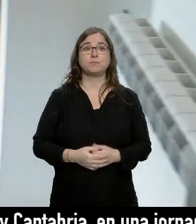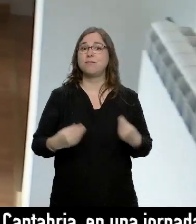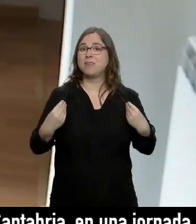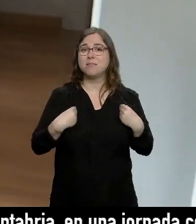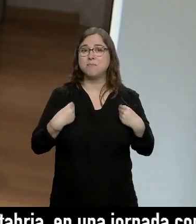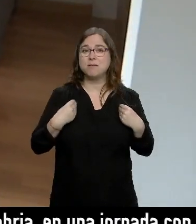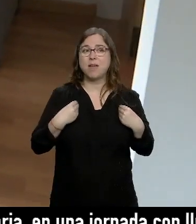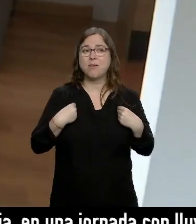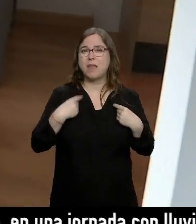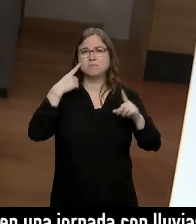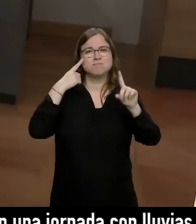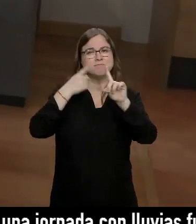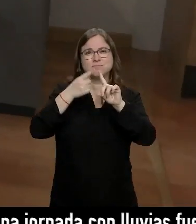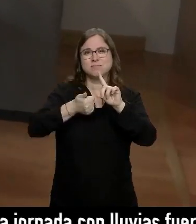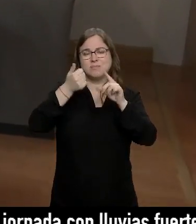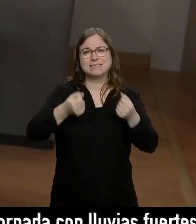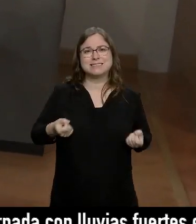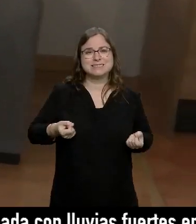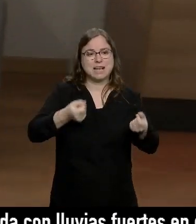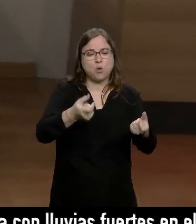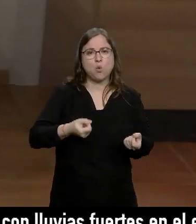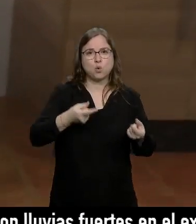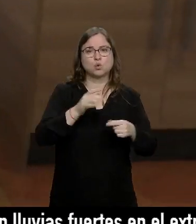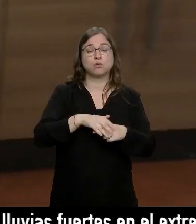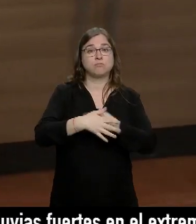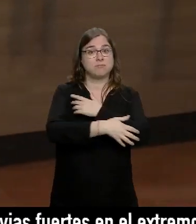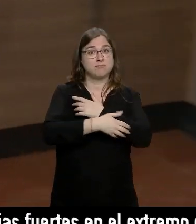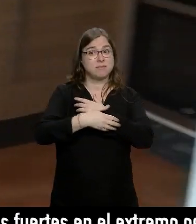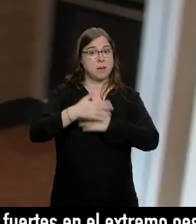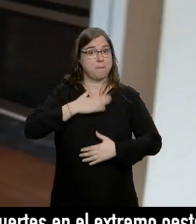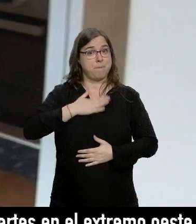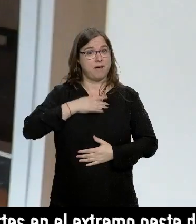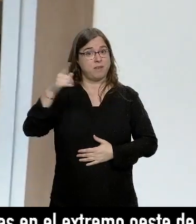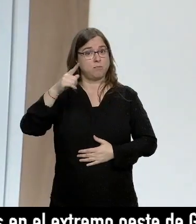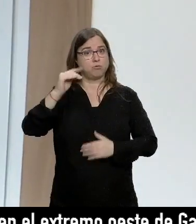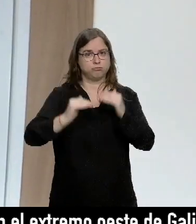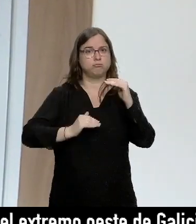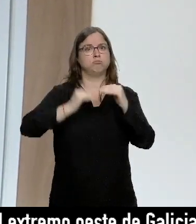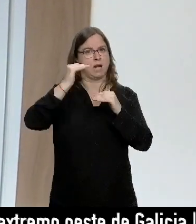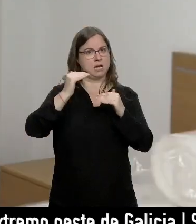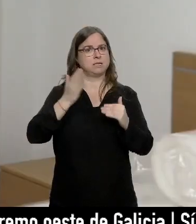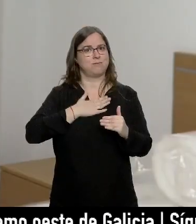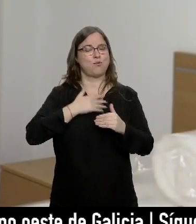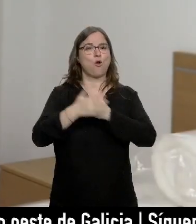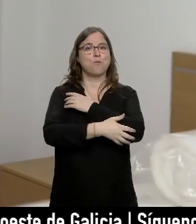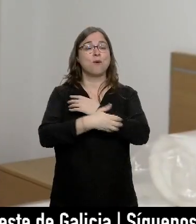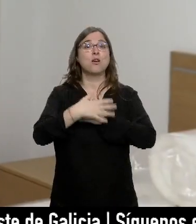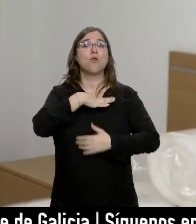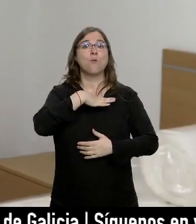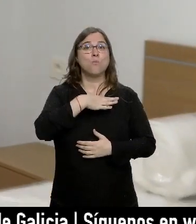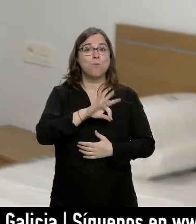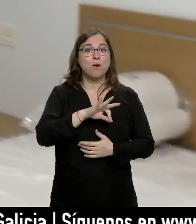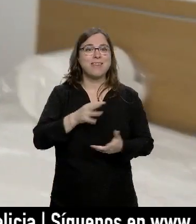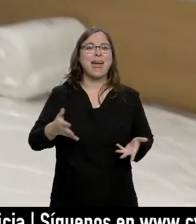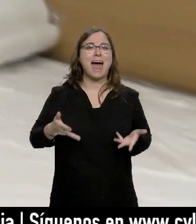uno de los frentes a los que más recursos destina Cáritas. Con esta donación, el patrimonio de la ONG ha crecido en Ponferrada, con lo que las posibilidades de